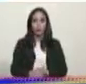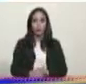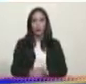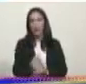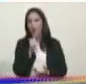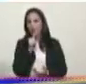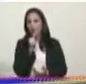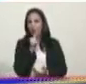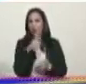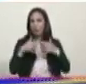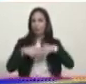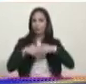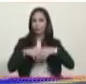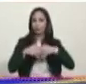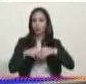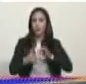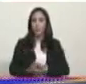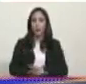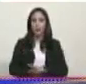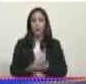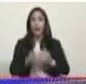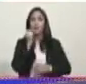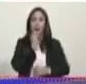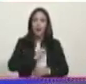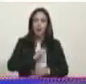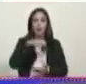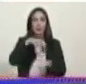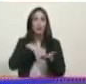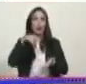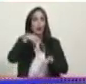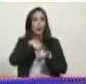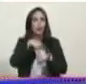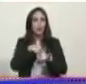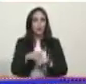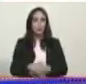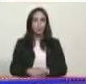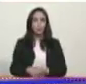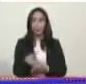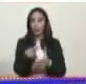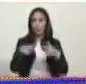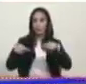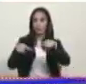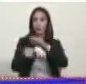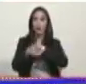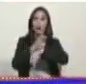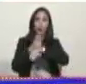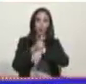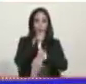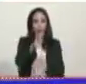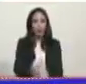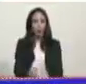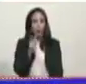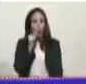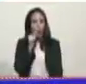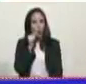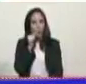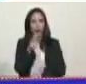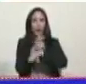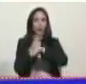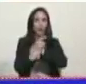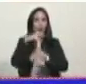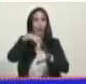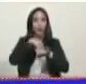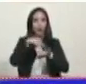a la zona industrial Sur 2 en Valencia, Estado Carabobo. Allá se encuentra el gobernador Rafael